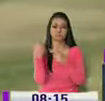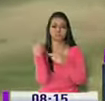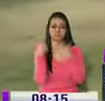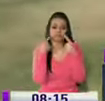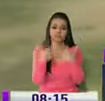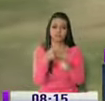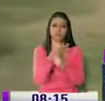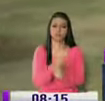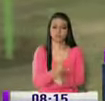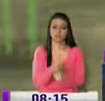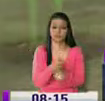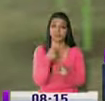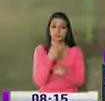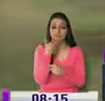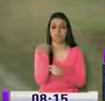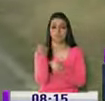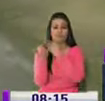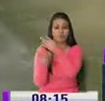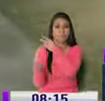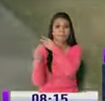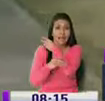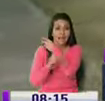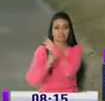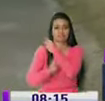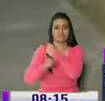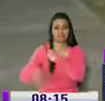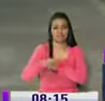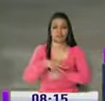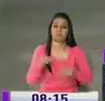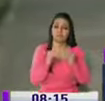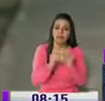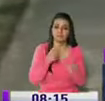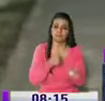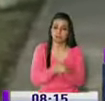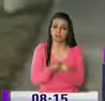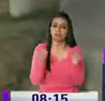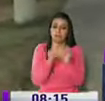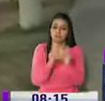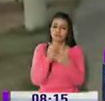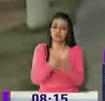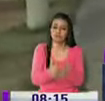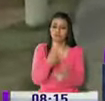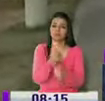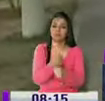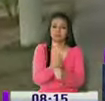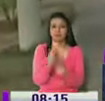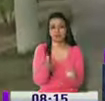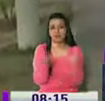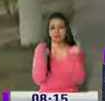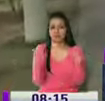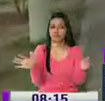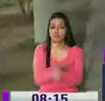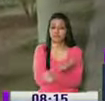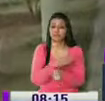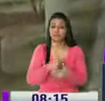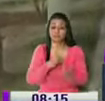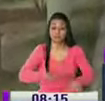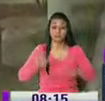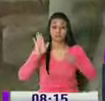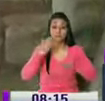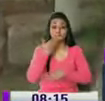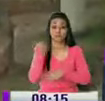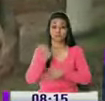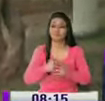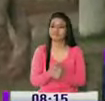gente involucrada, que es mejor todavía porque mientras más podamos aportar, pues siempre el trabajo va a ser más integral y el compromiso mayor.